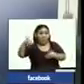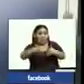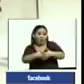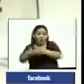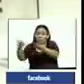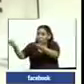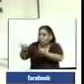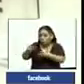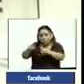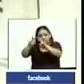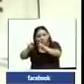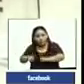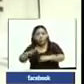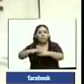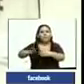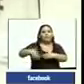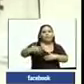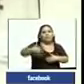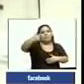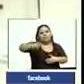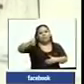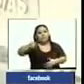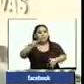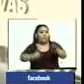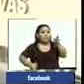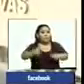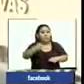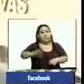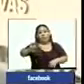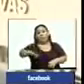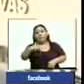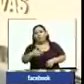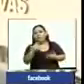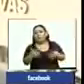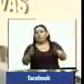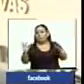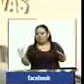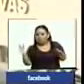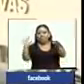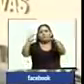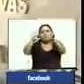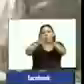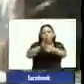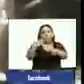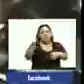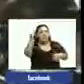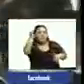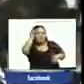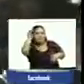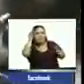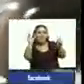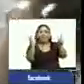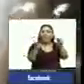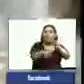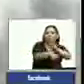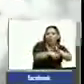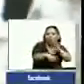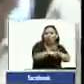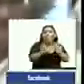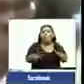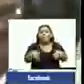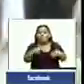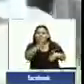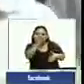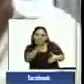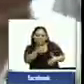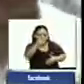estaba investigando. Meses después, el juzgado quinto de instrucción decidió unir este caso al conocido como saqueo público, para que se ventile